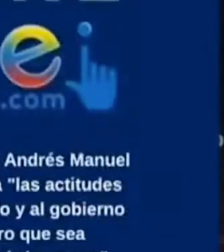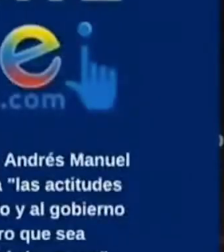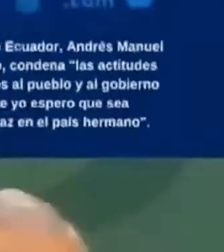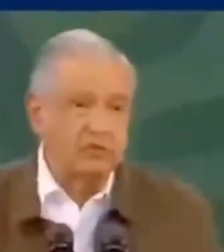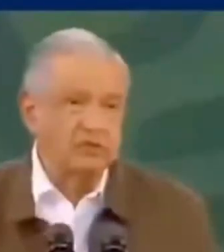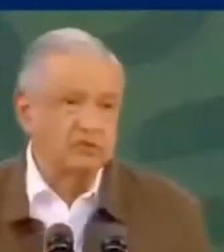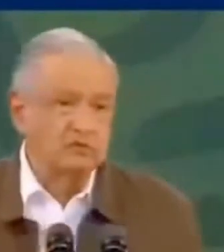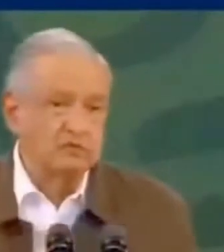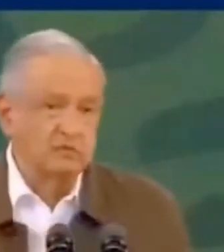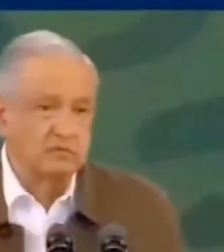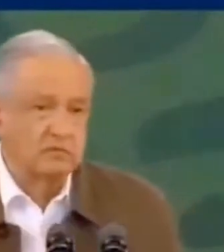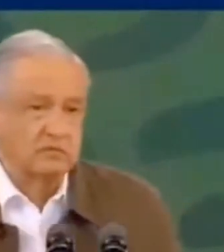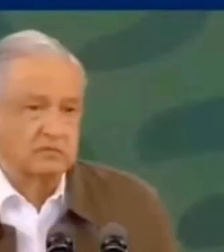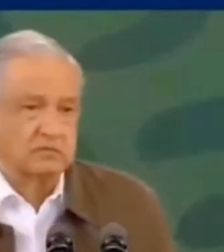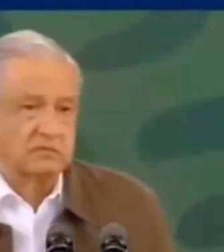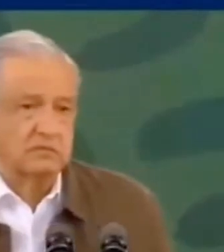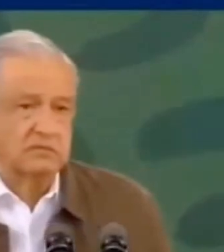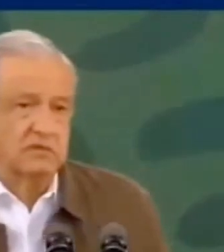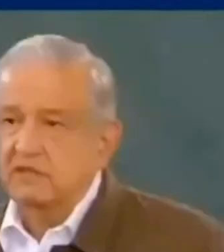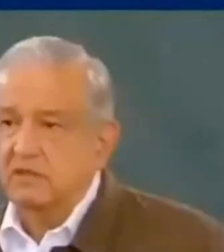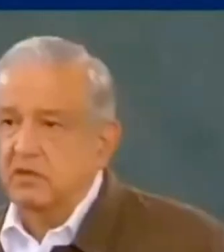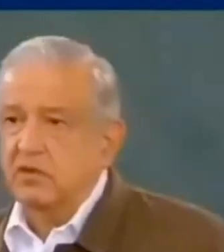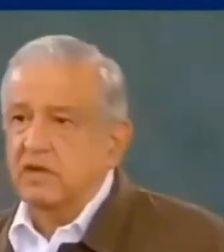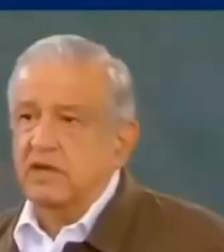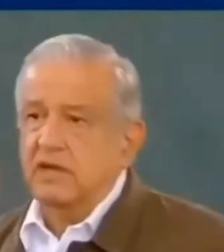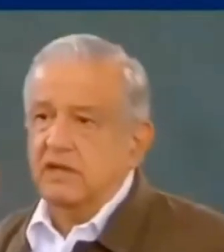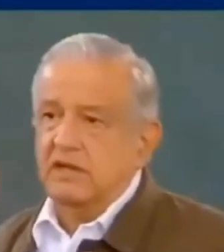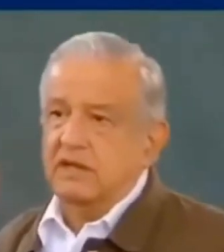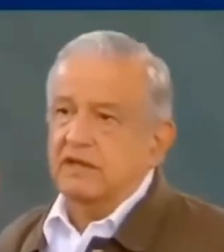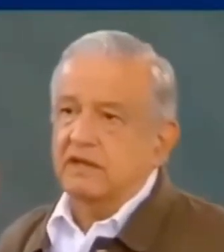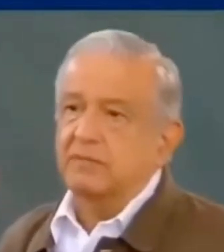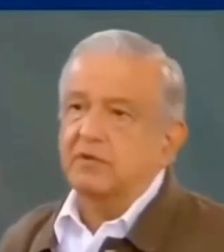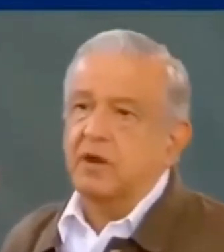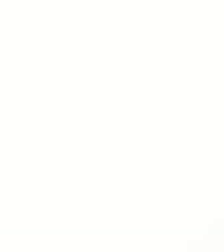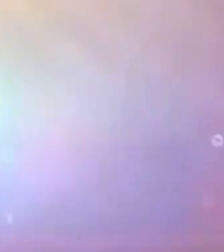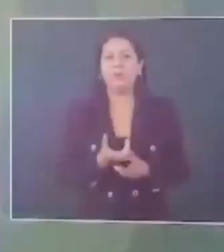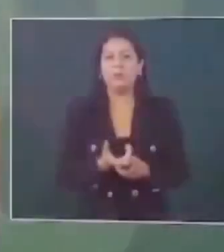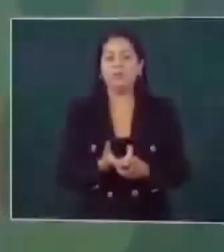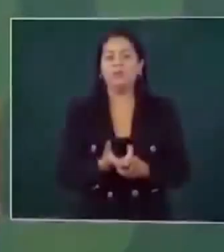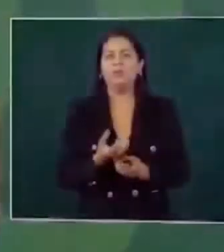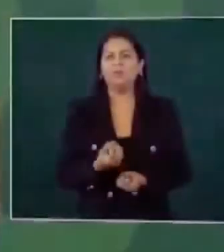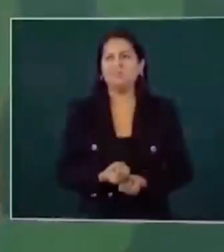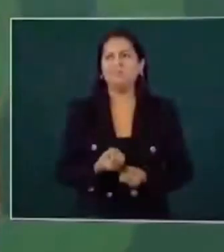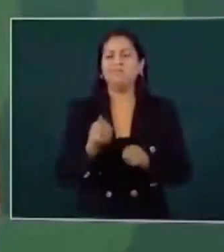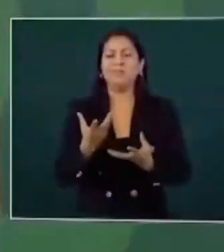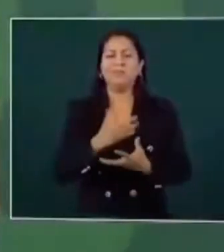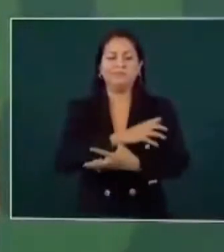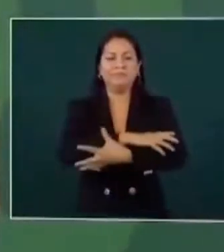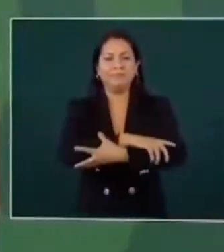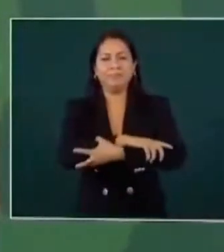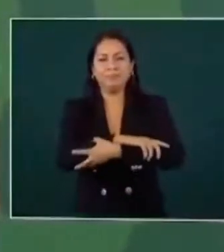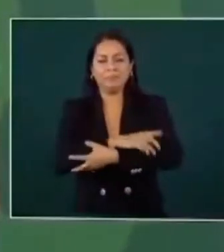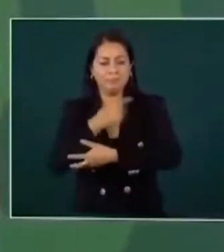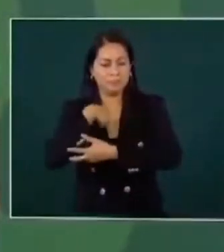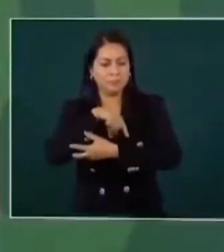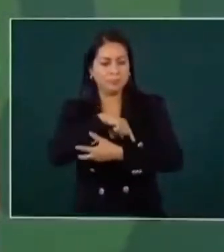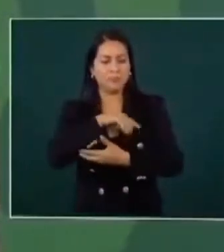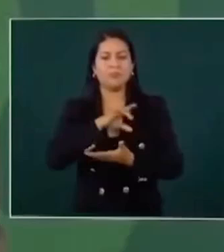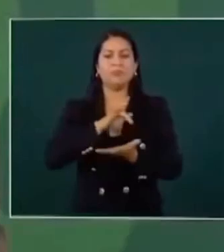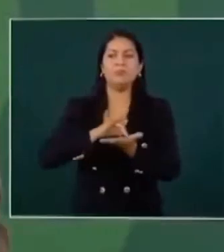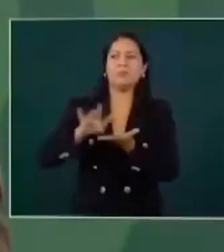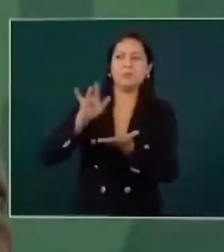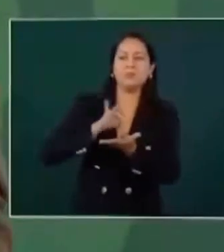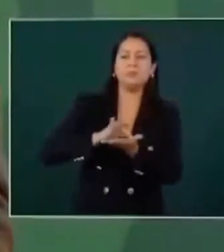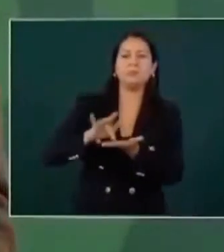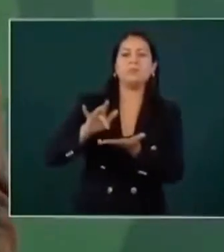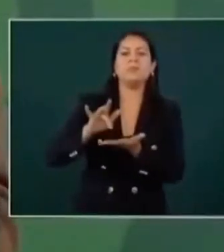la Embajada de México en ese país. Sin embargo, el video original corresponde al 10 de enero de 2024,